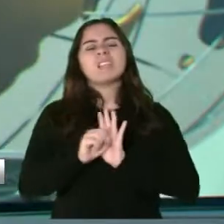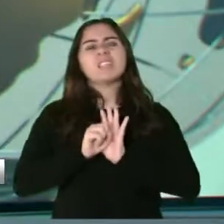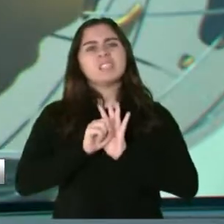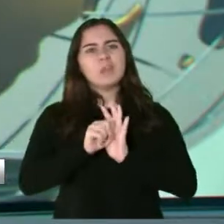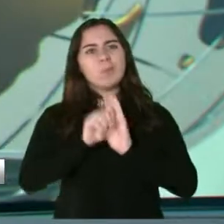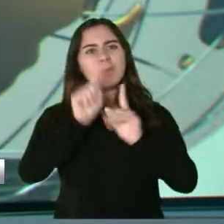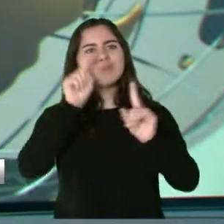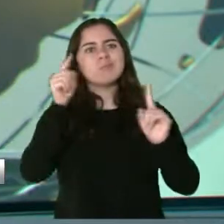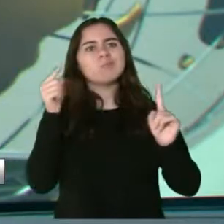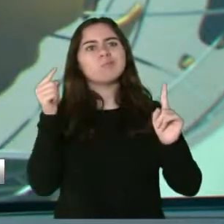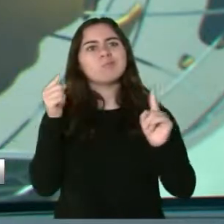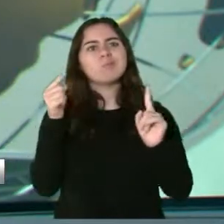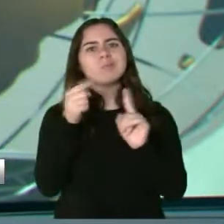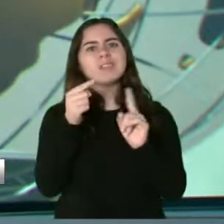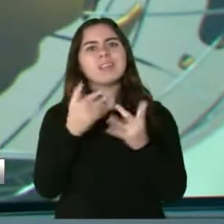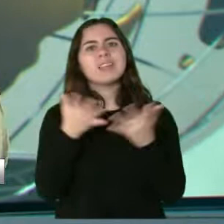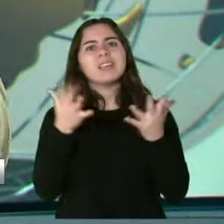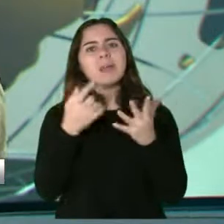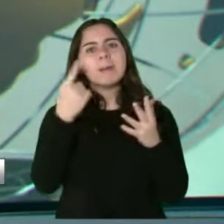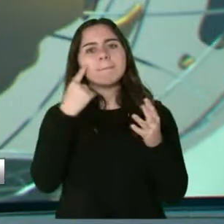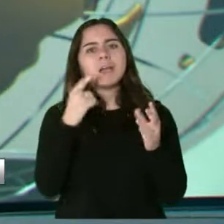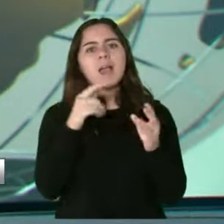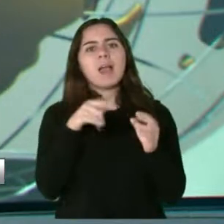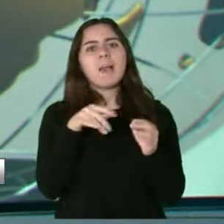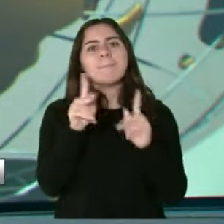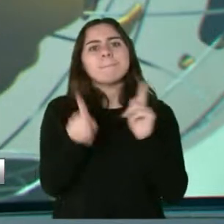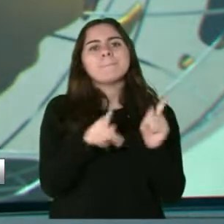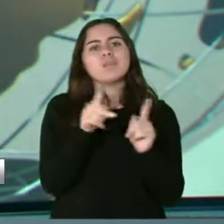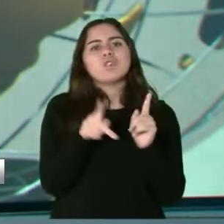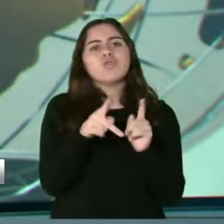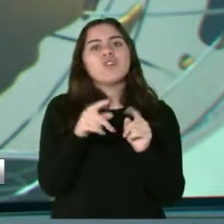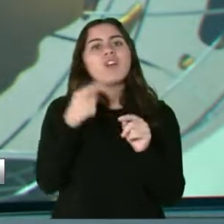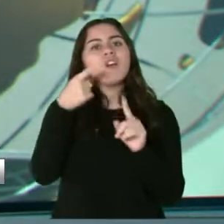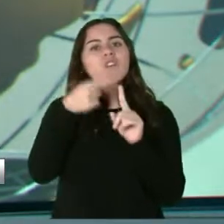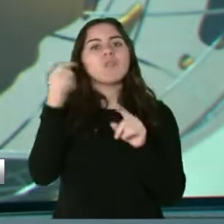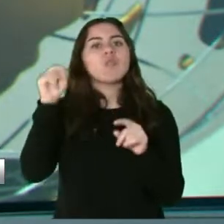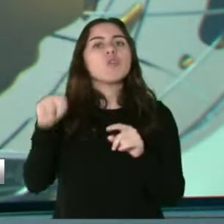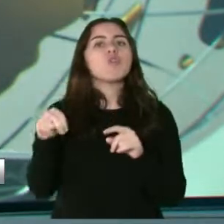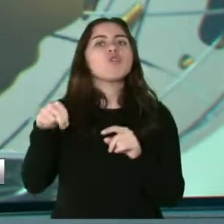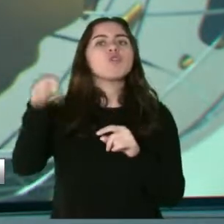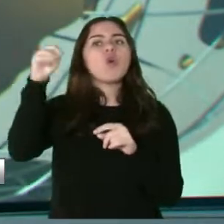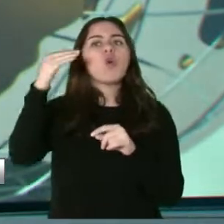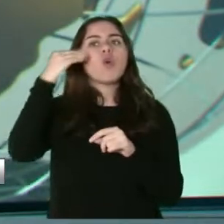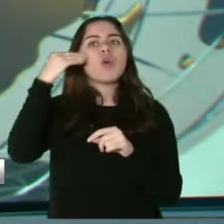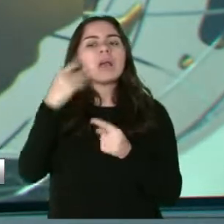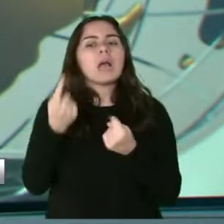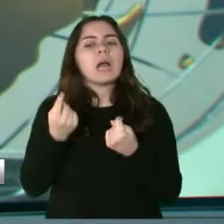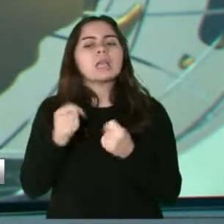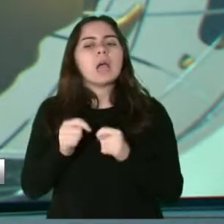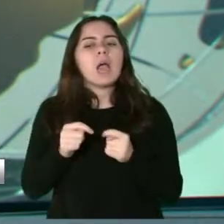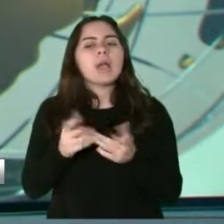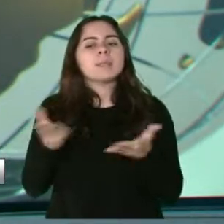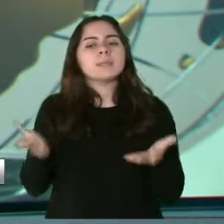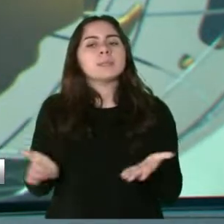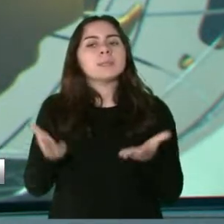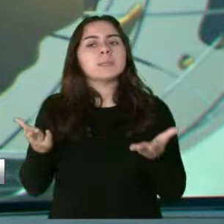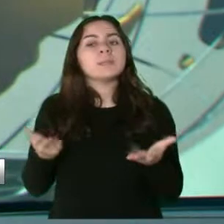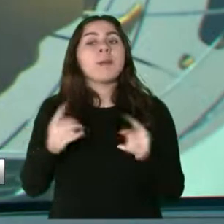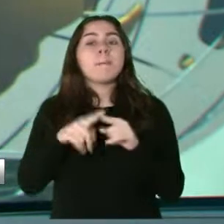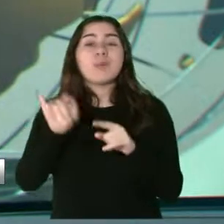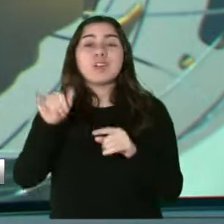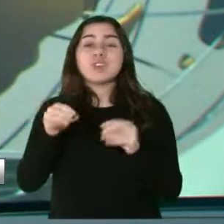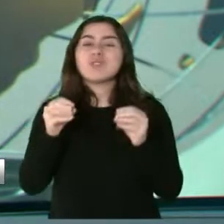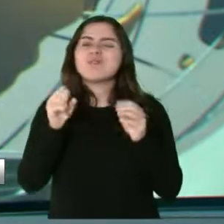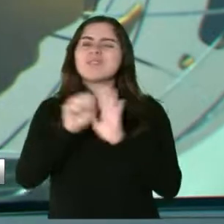de motivar a un público doméstico, quiero decir con ello un público norcoreano. Pero ciertamente el gesto es mucho más simbólico que